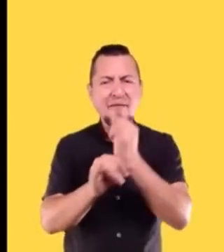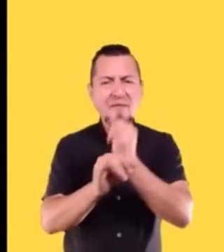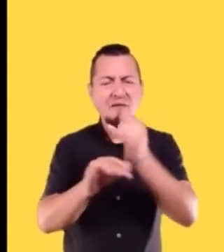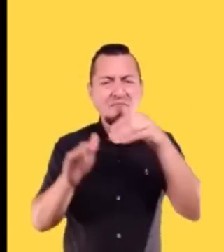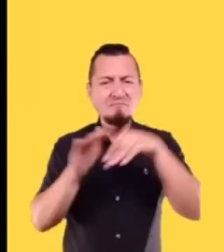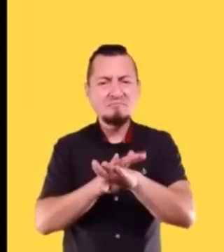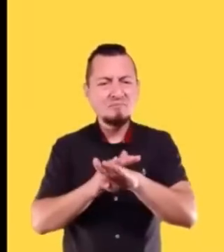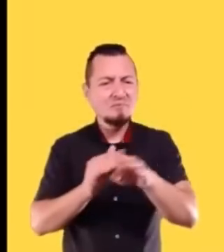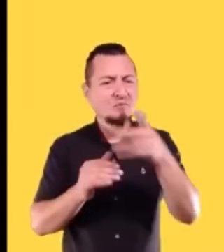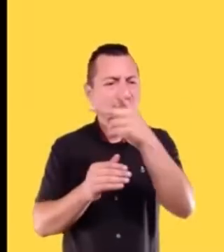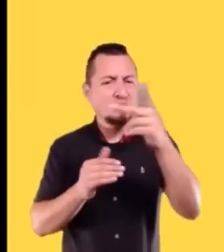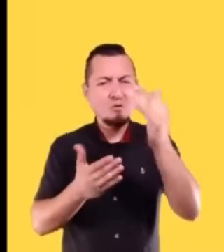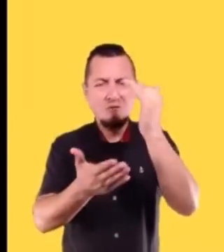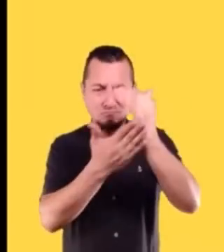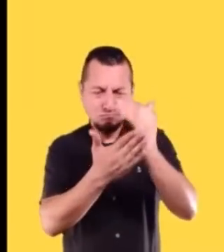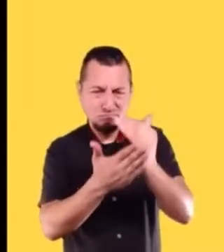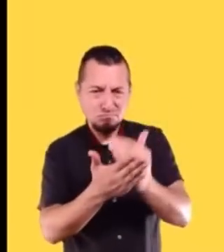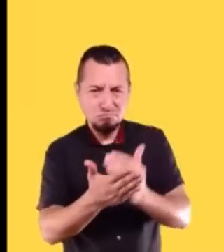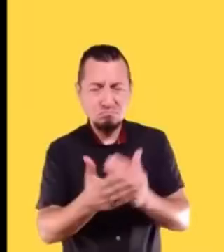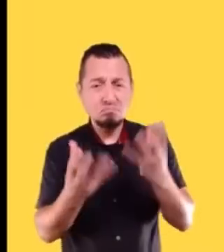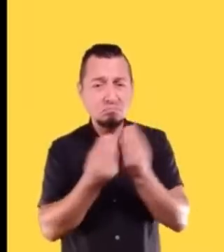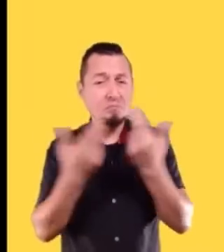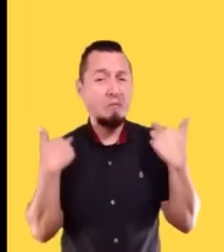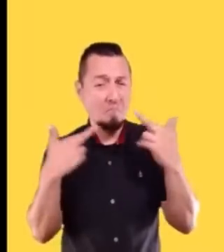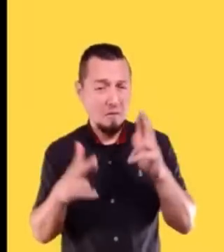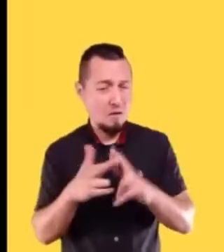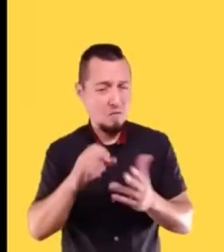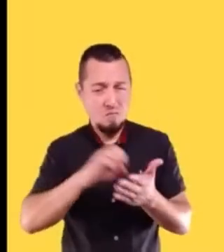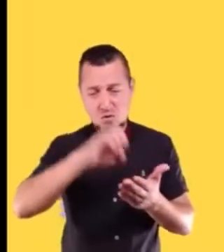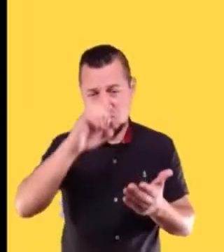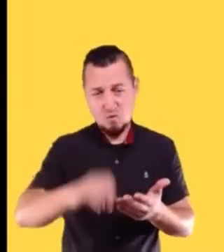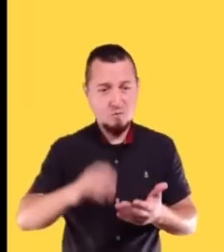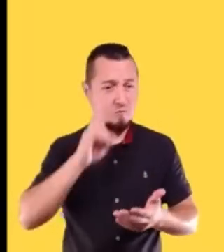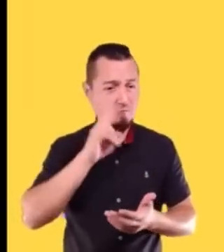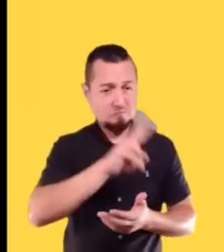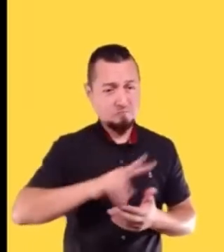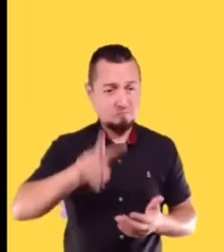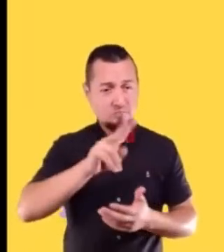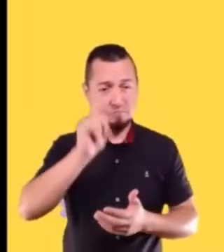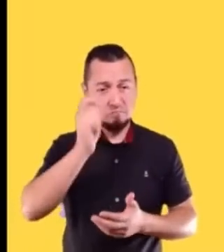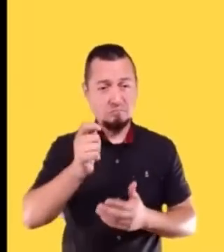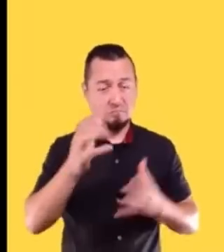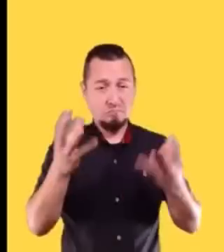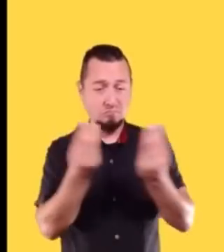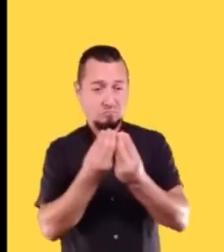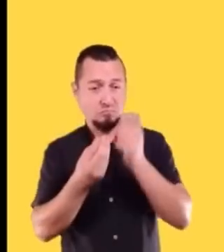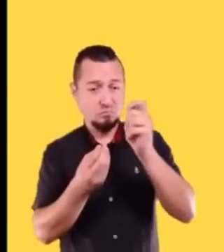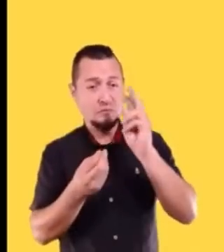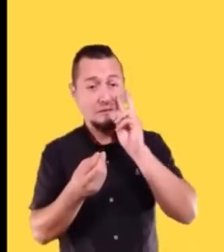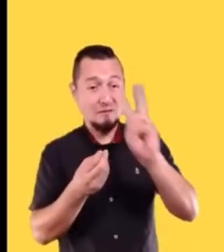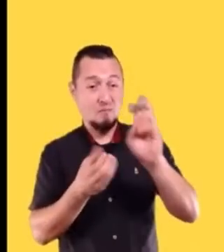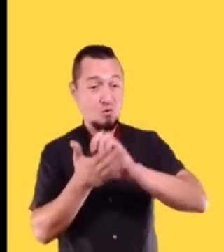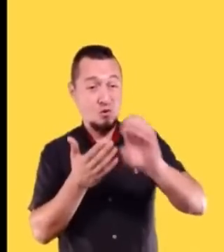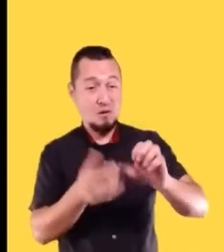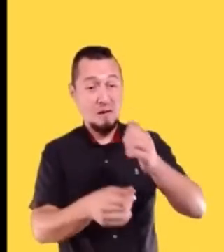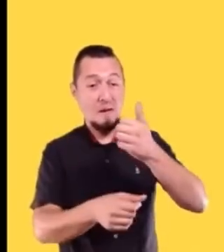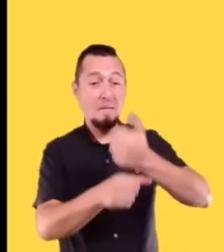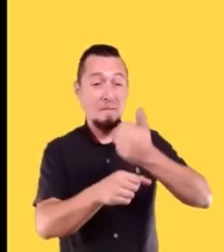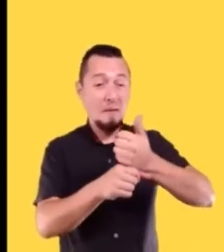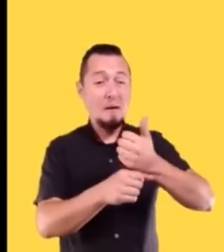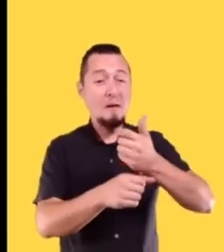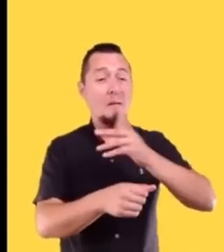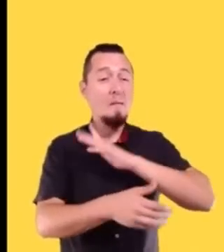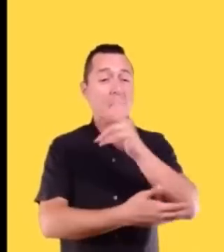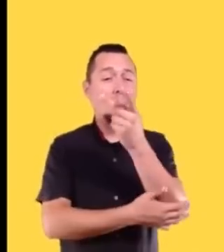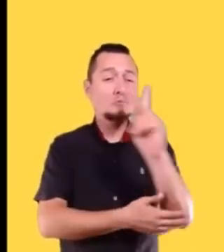materias, fichas de guías para los maestros. Voy a dar algunos ejemplos. Los proyectos integradores, de los cuales vamos a hablar más adelante, ya están completamente terminados.